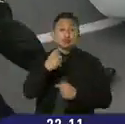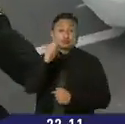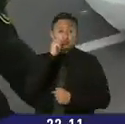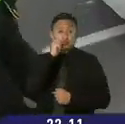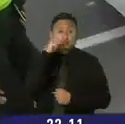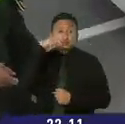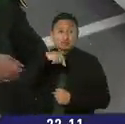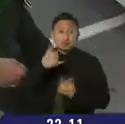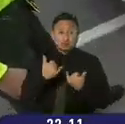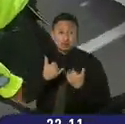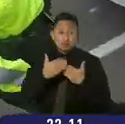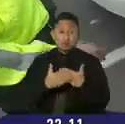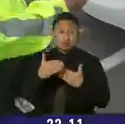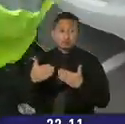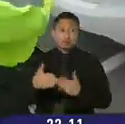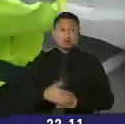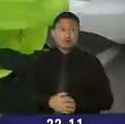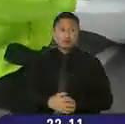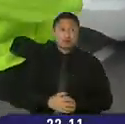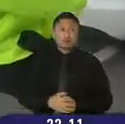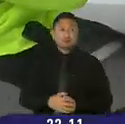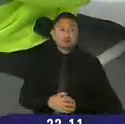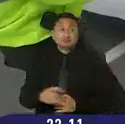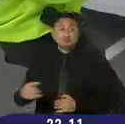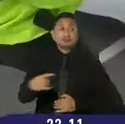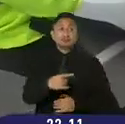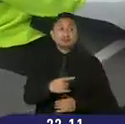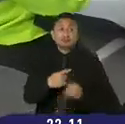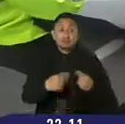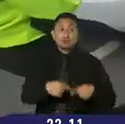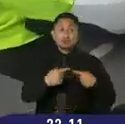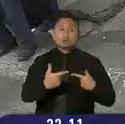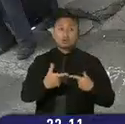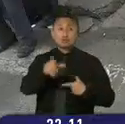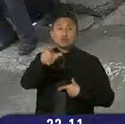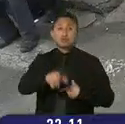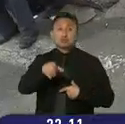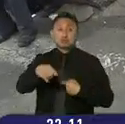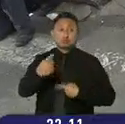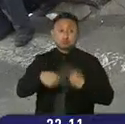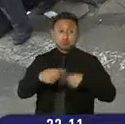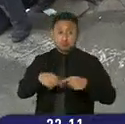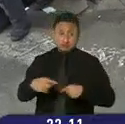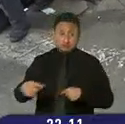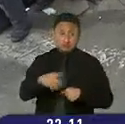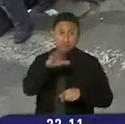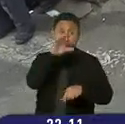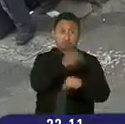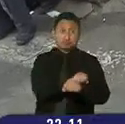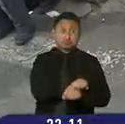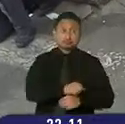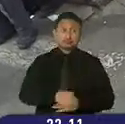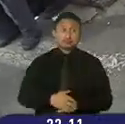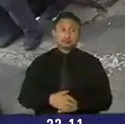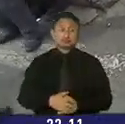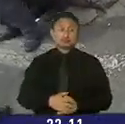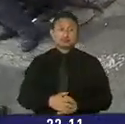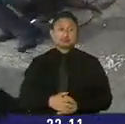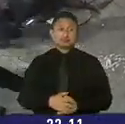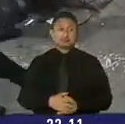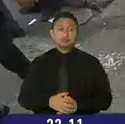espacio y territorio en una lucha constante por detener el envenenamiento callejero. En Quito informó Iván